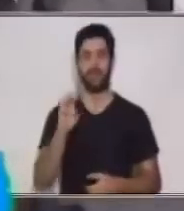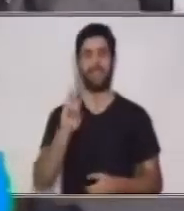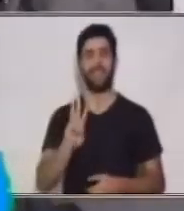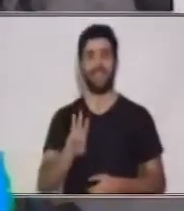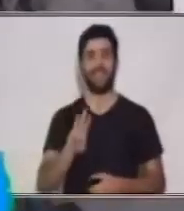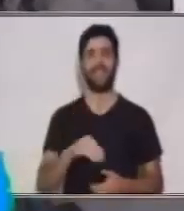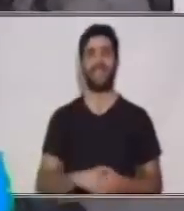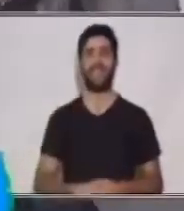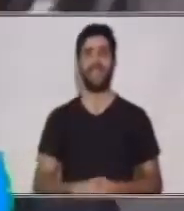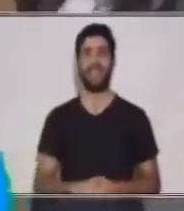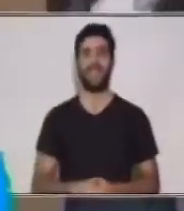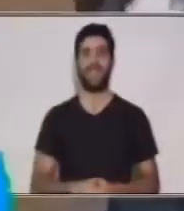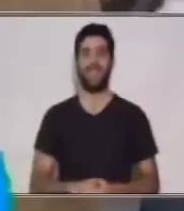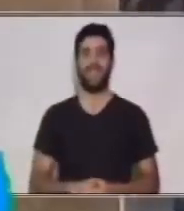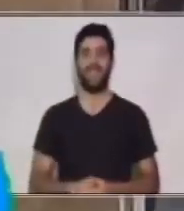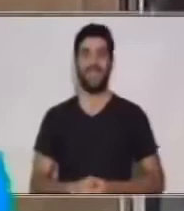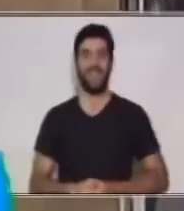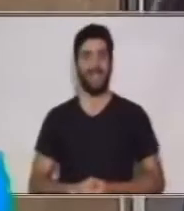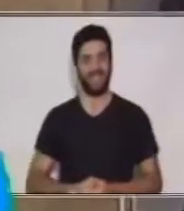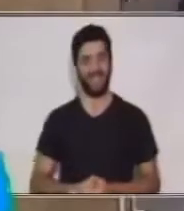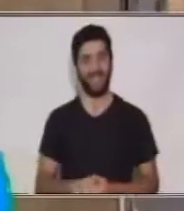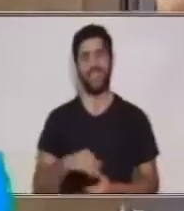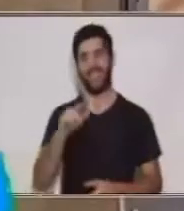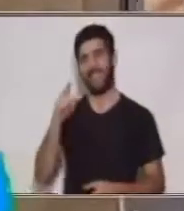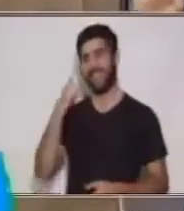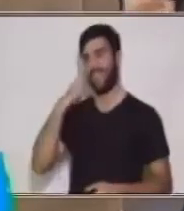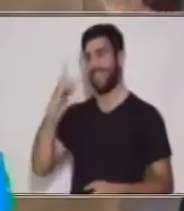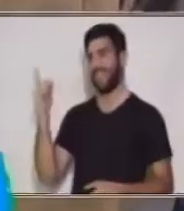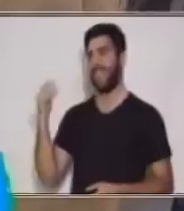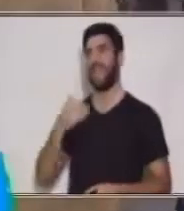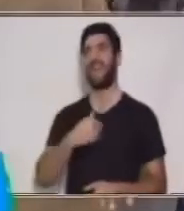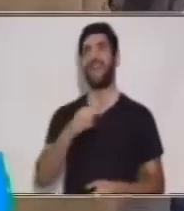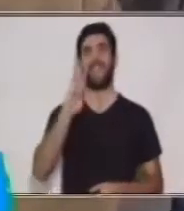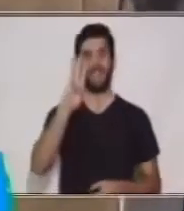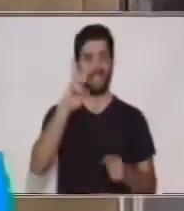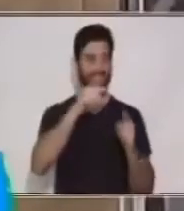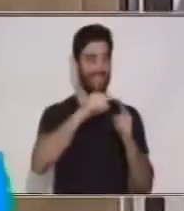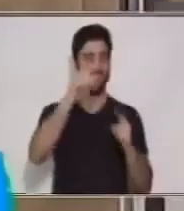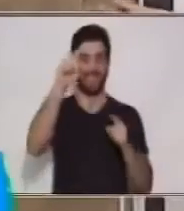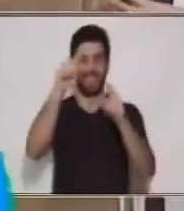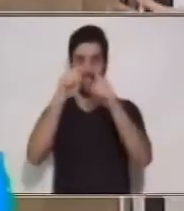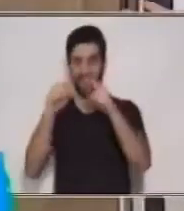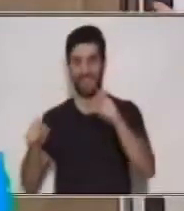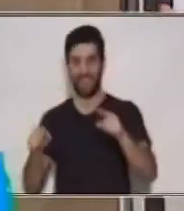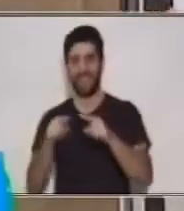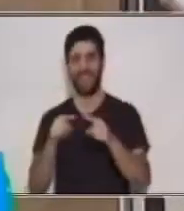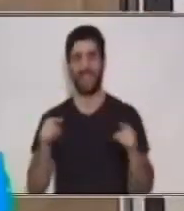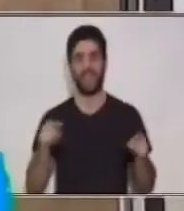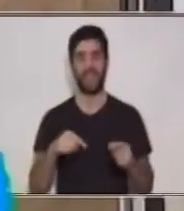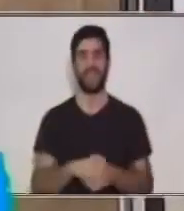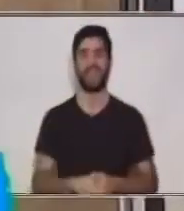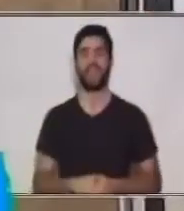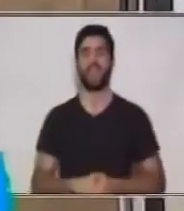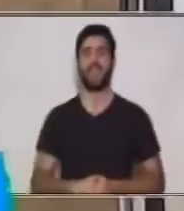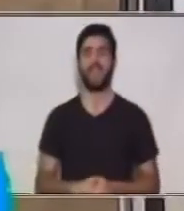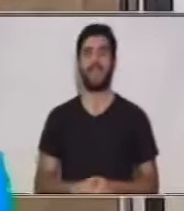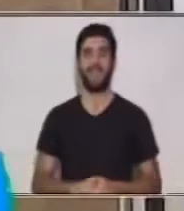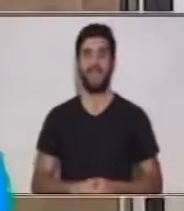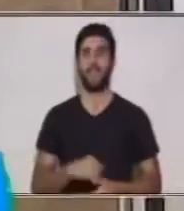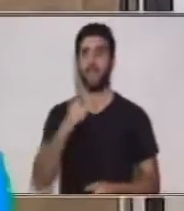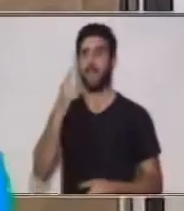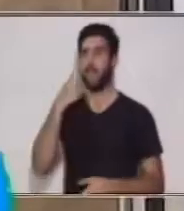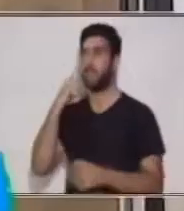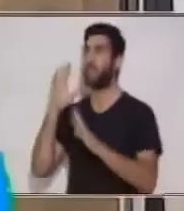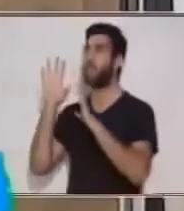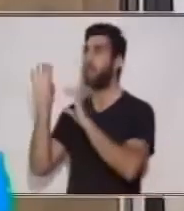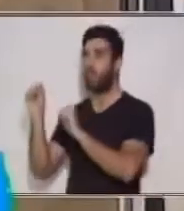3. Como lo pudiste comprobar, son 3 lados, ¿de acuerdo? Al observar en tu casa podrás darte cuenta que